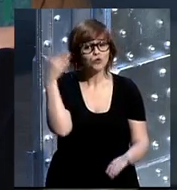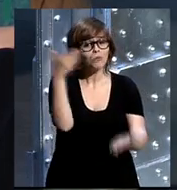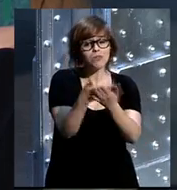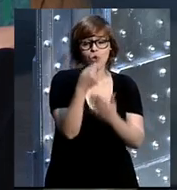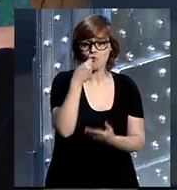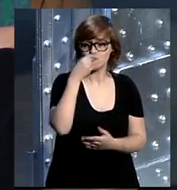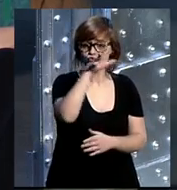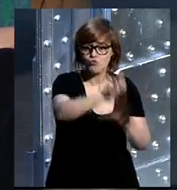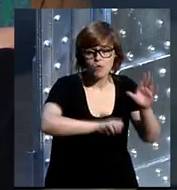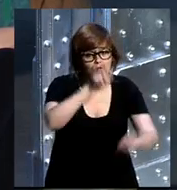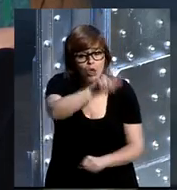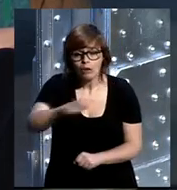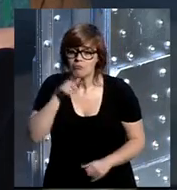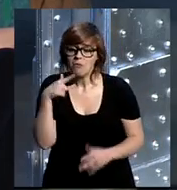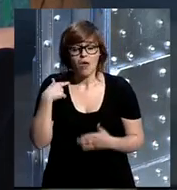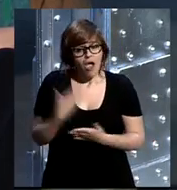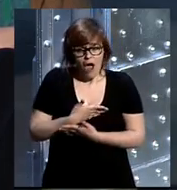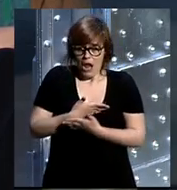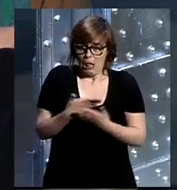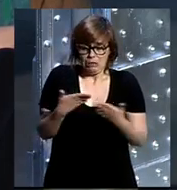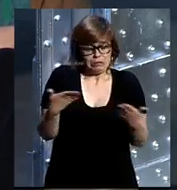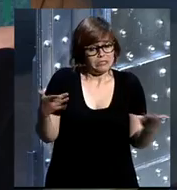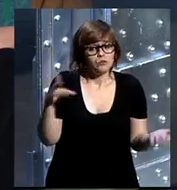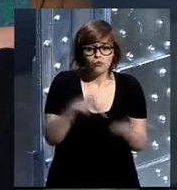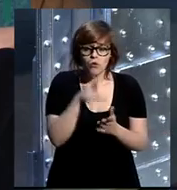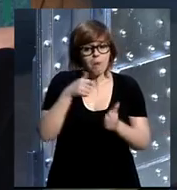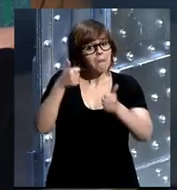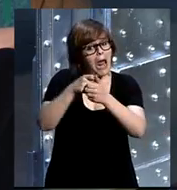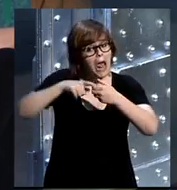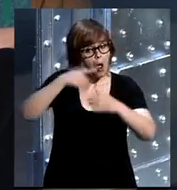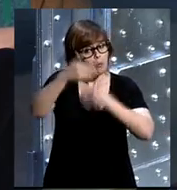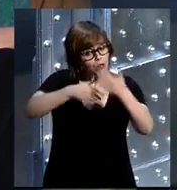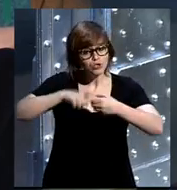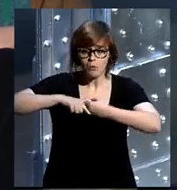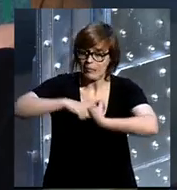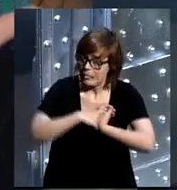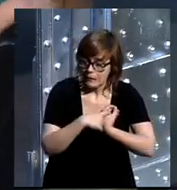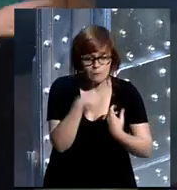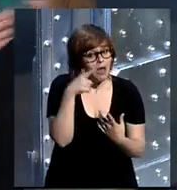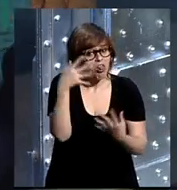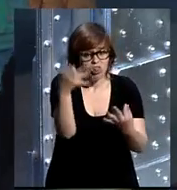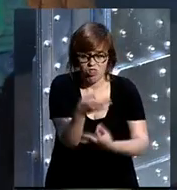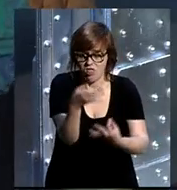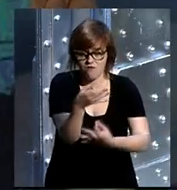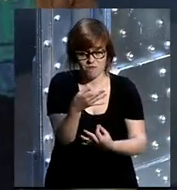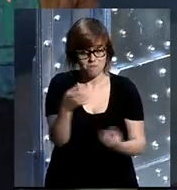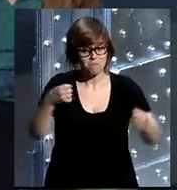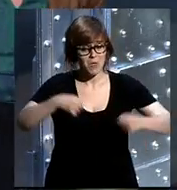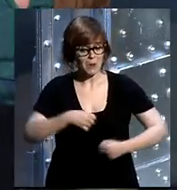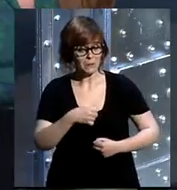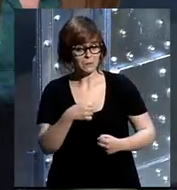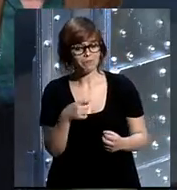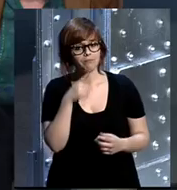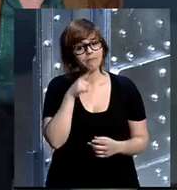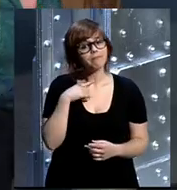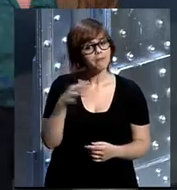es un poquito de generosidad y, por supuesto, participación y seguimiento del proceso casi en tiempo real. Pues